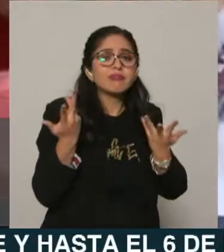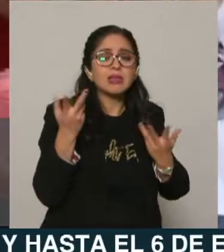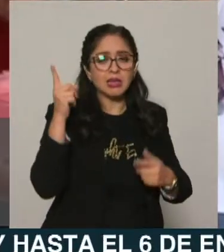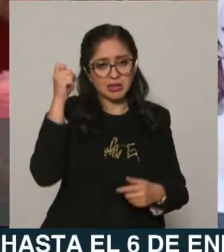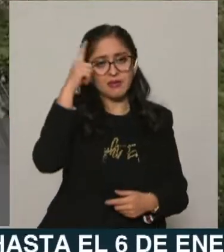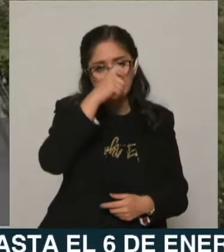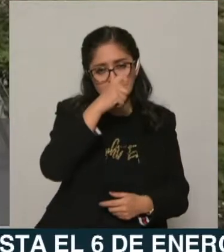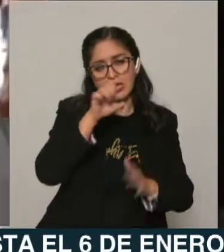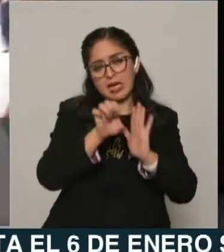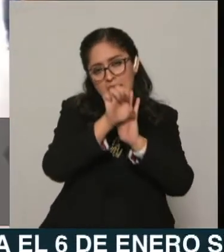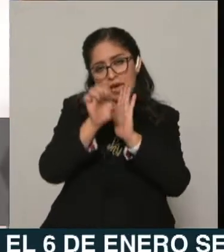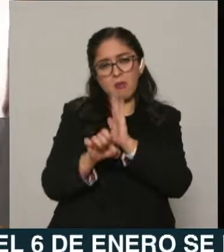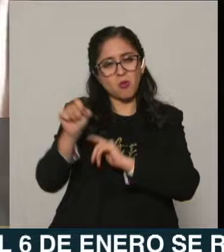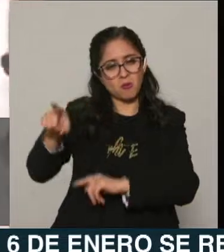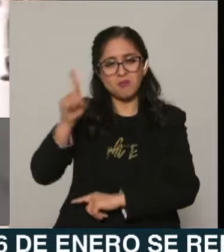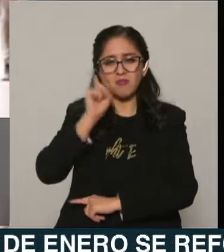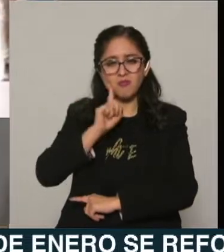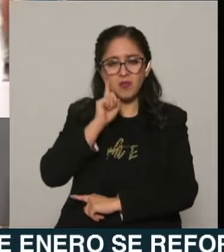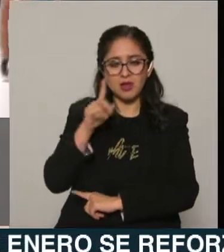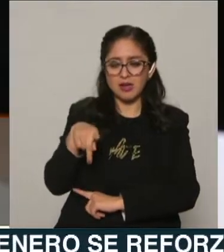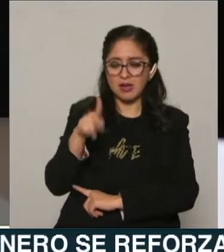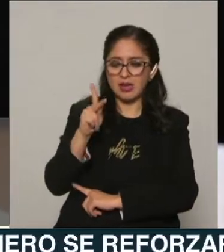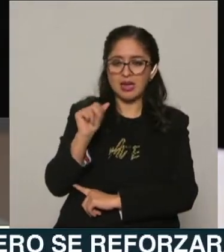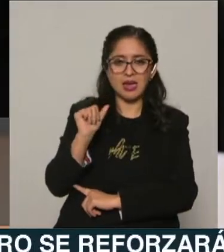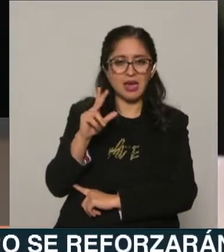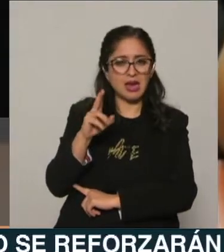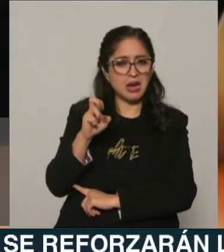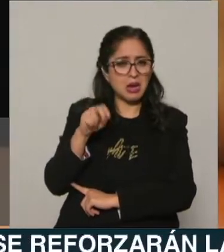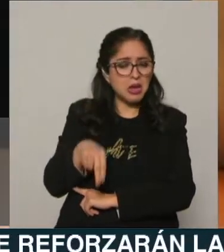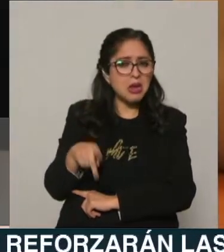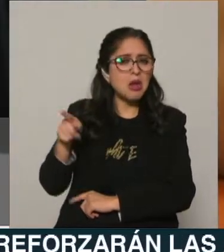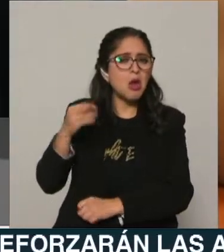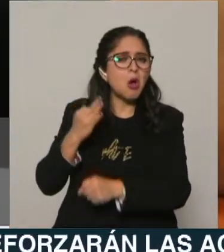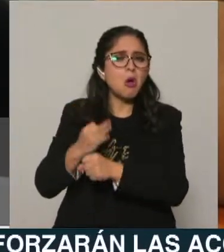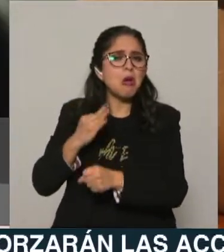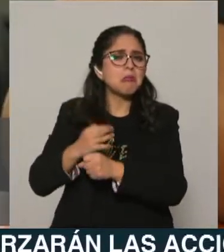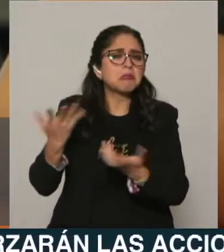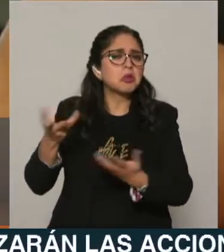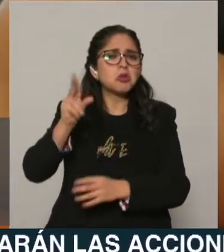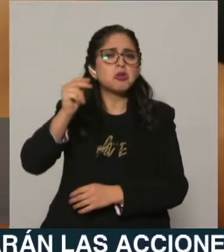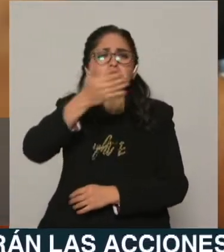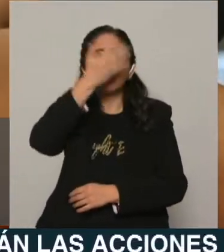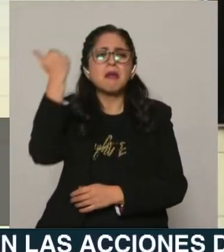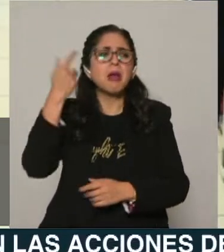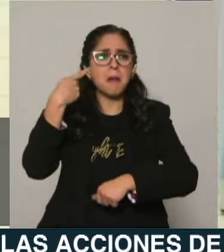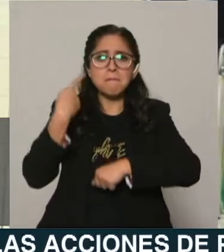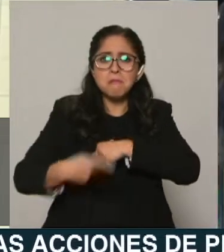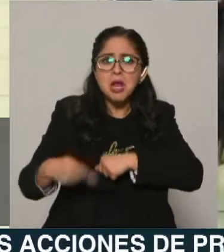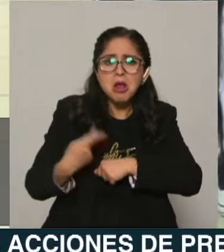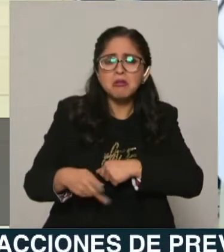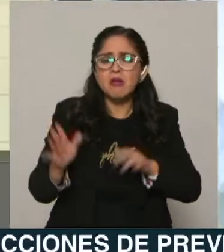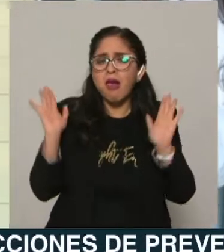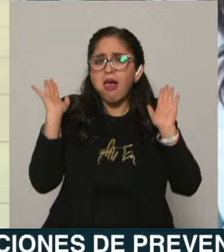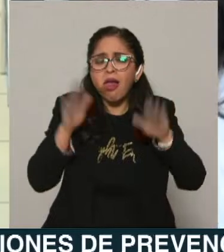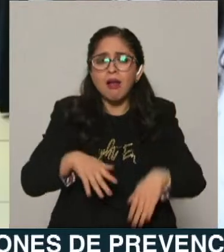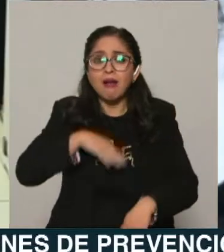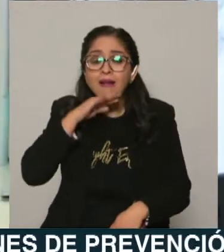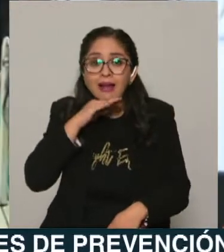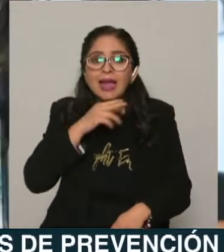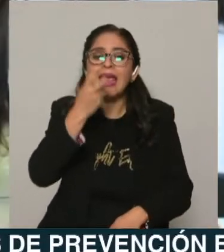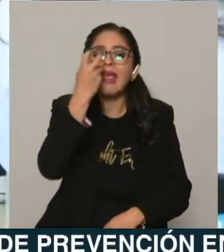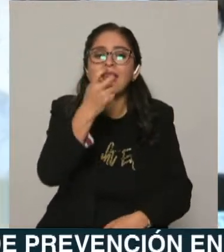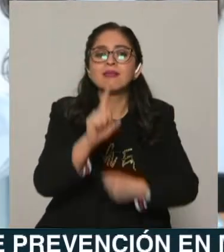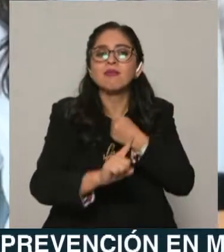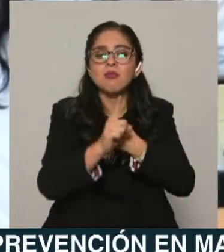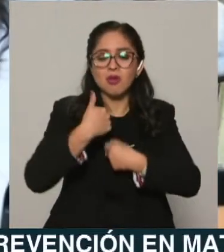caso de Karen muy específicamente, ella no sabía que estaba en una circunstancia de peligro. Ese es el problema, la no detección de